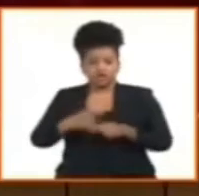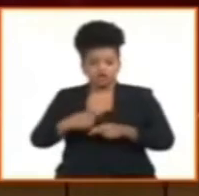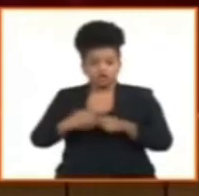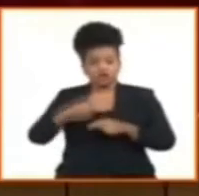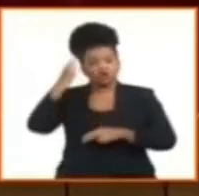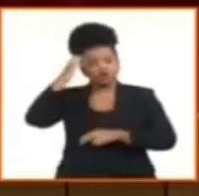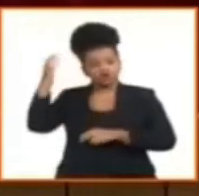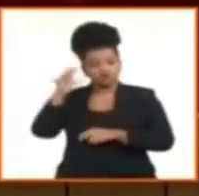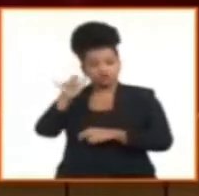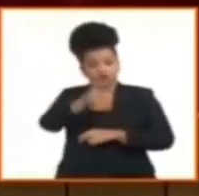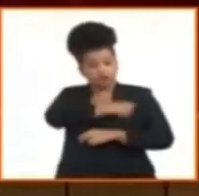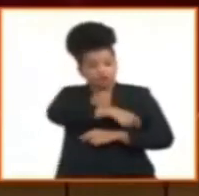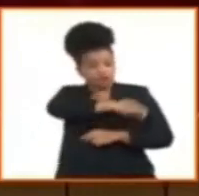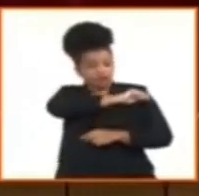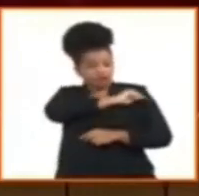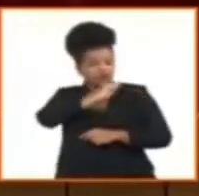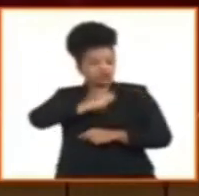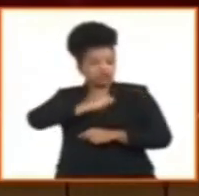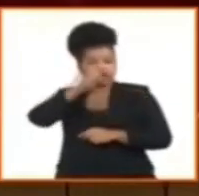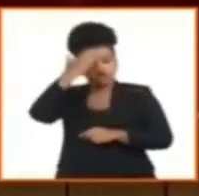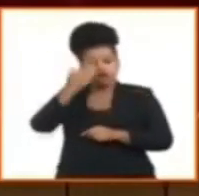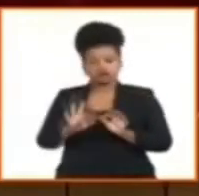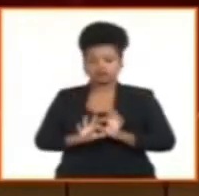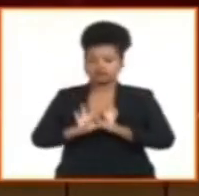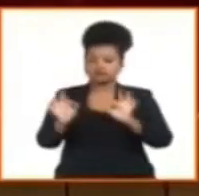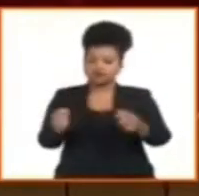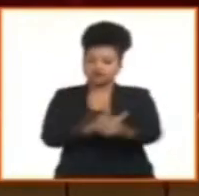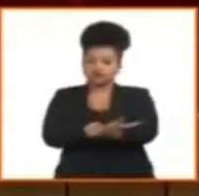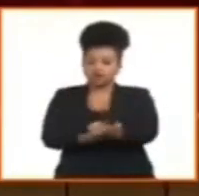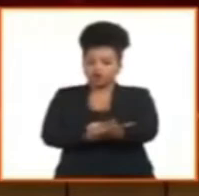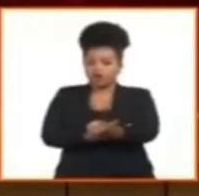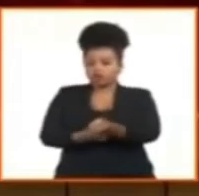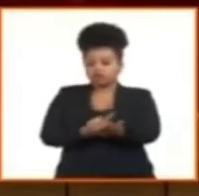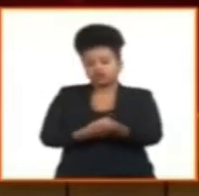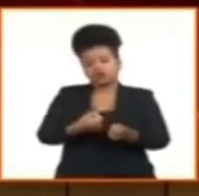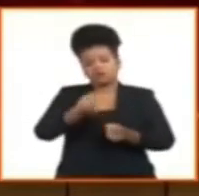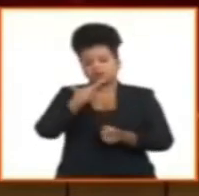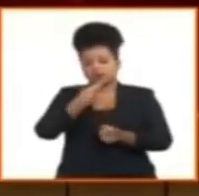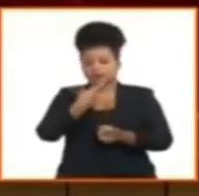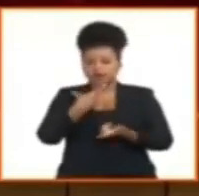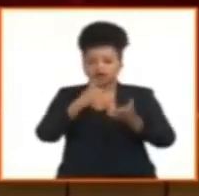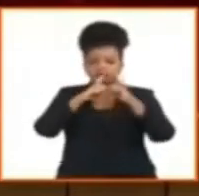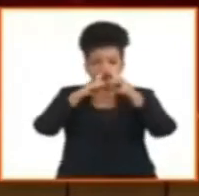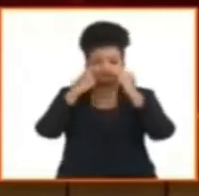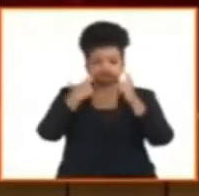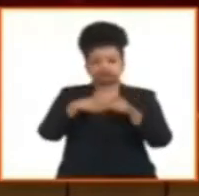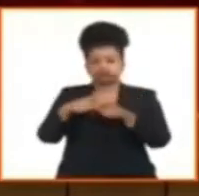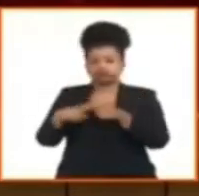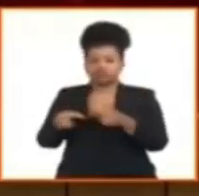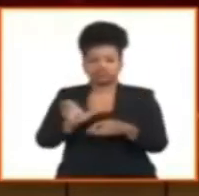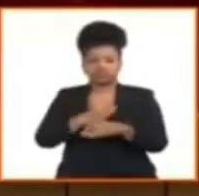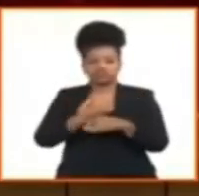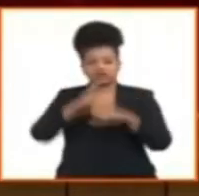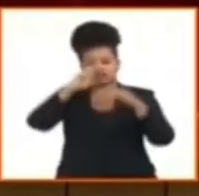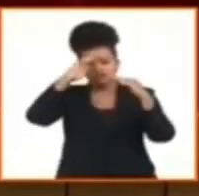quiero agradecer de modo especial las donaciones de insumos sanitarios para el sistema de salud, que nos permitió cumplir de forma exitosa con el plan